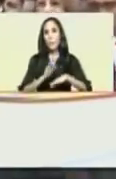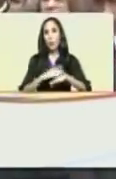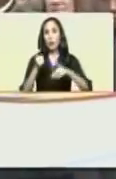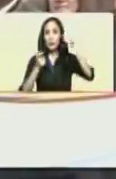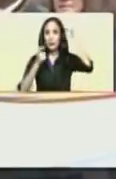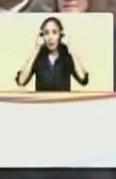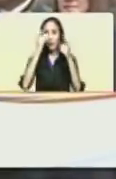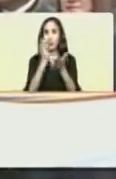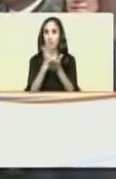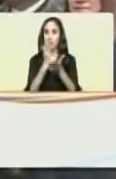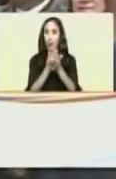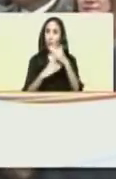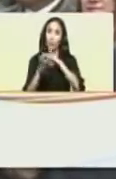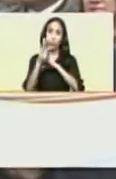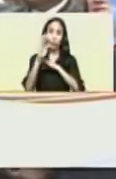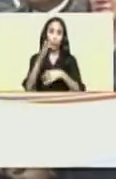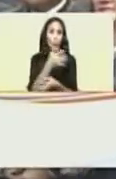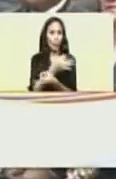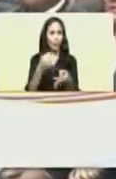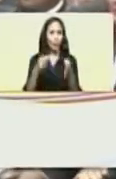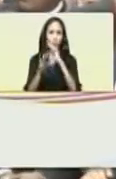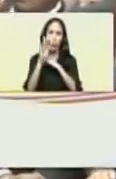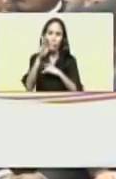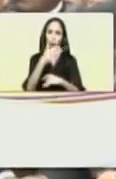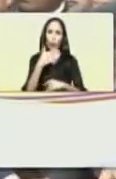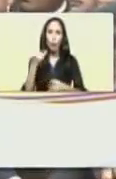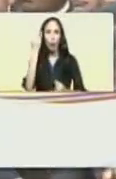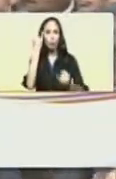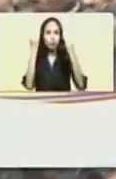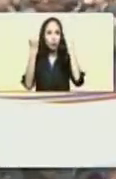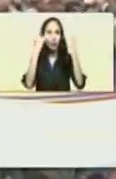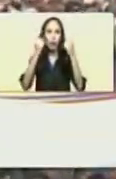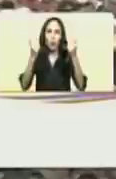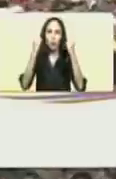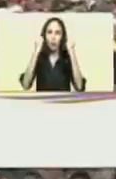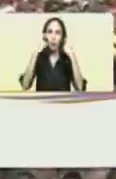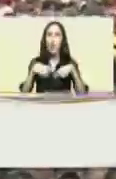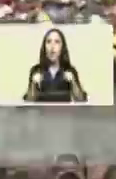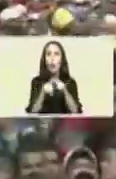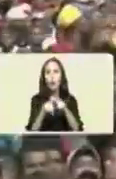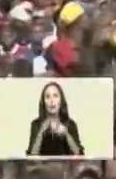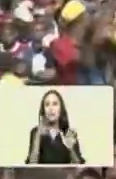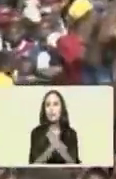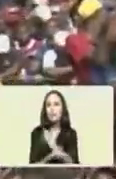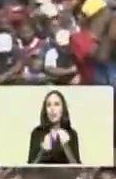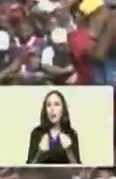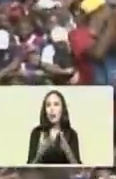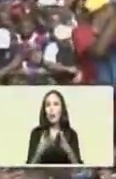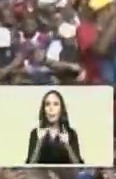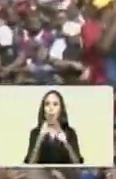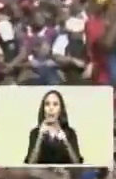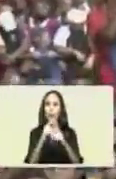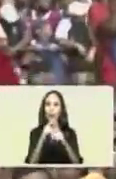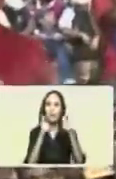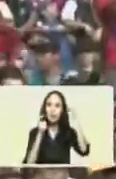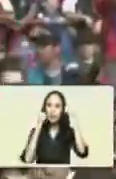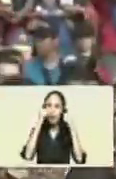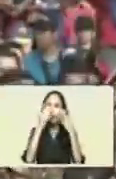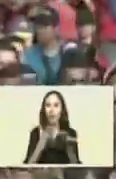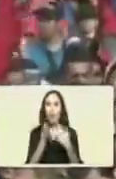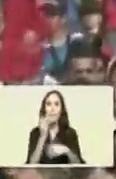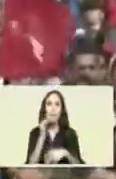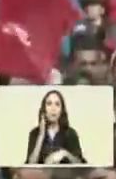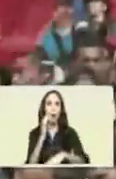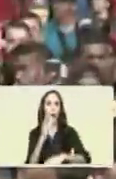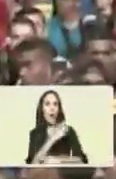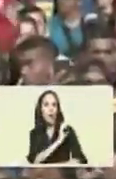futuro que pasado porque chávez es energía porque saben el reto